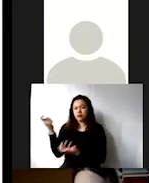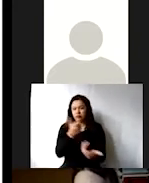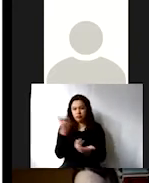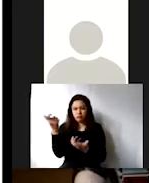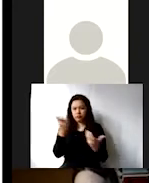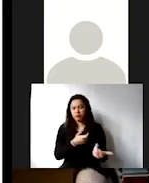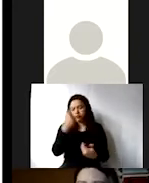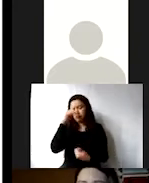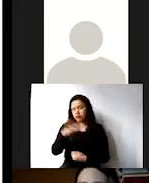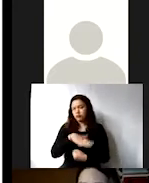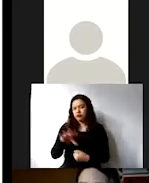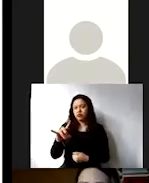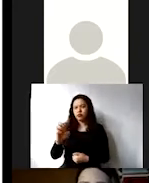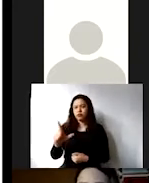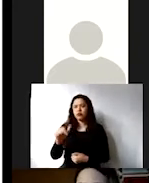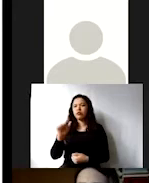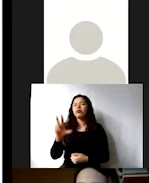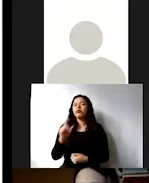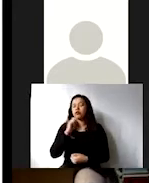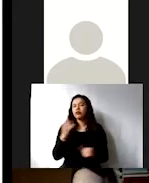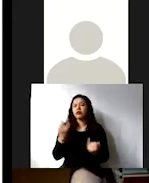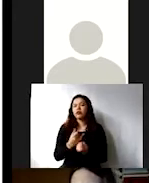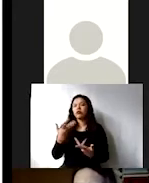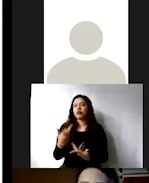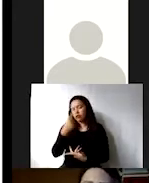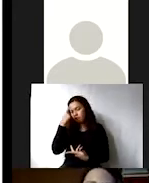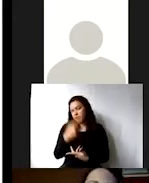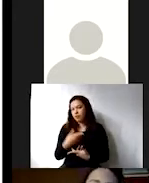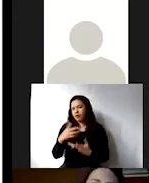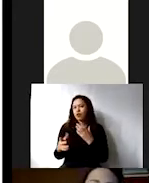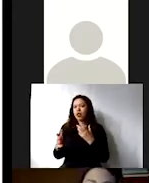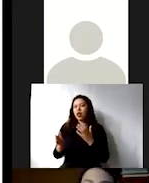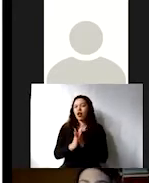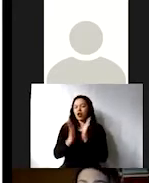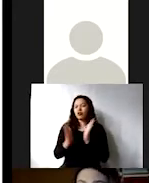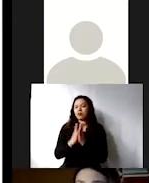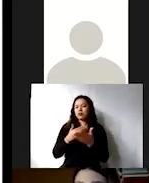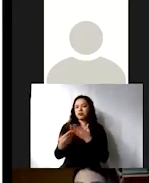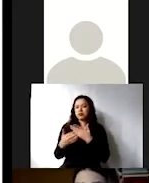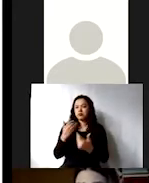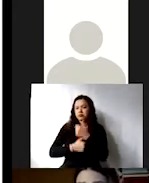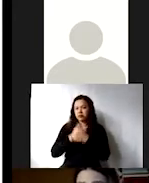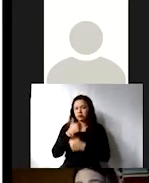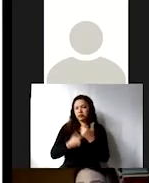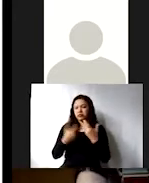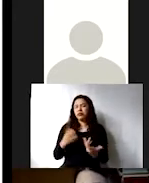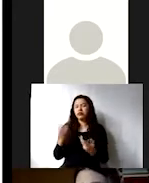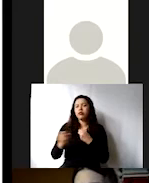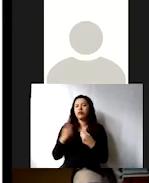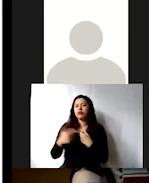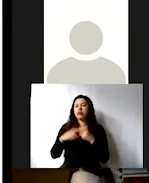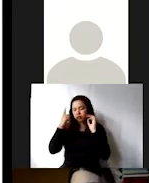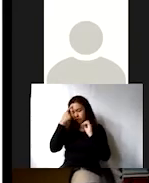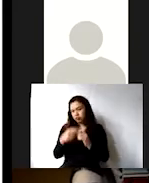de la sociedad civil, sino también concursos a licitaciones, oportunidades de formación que